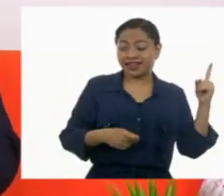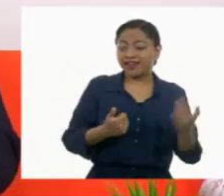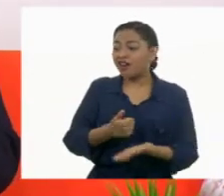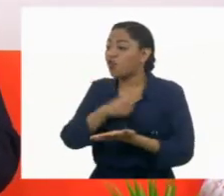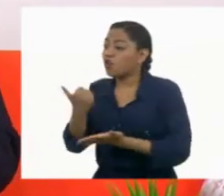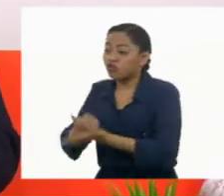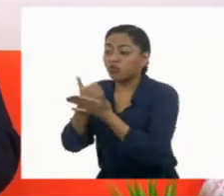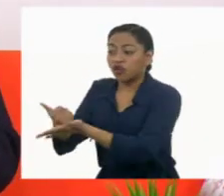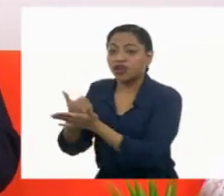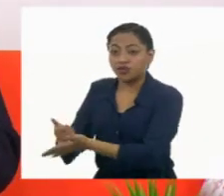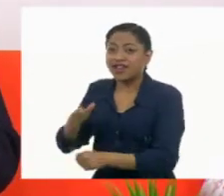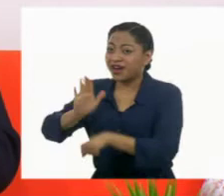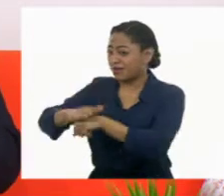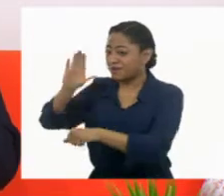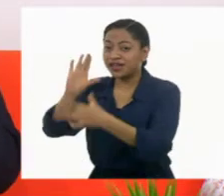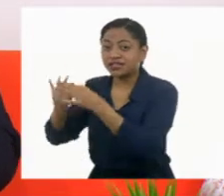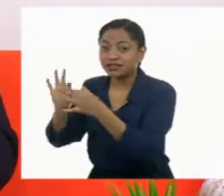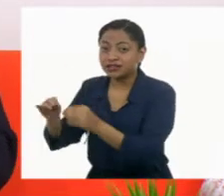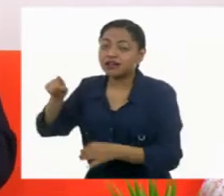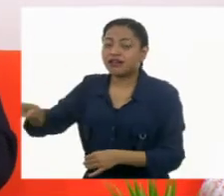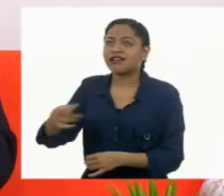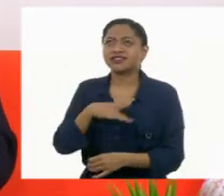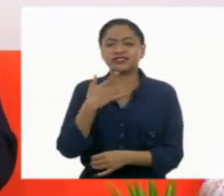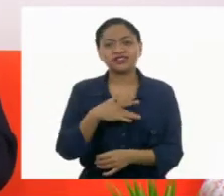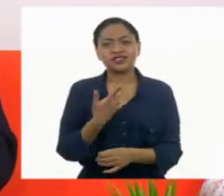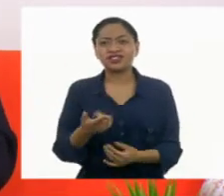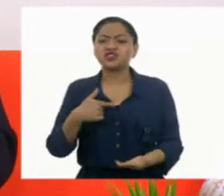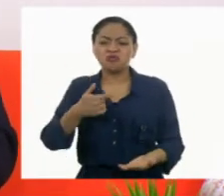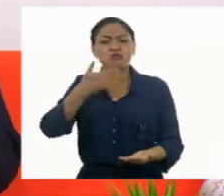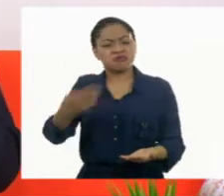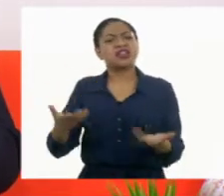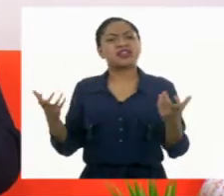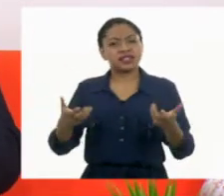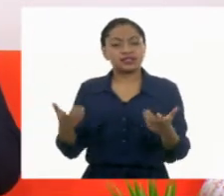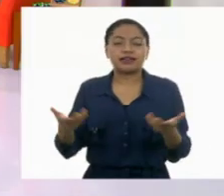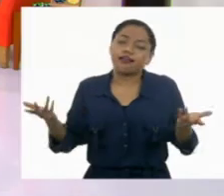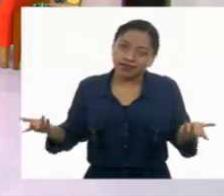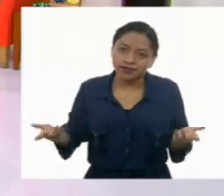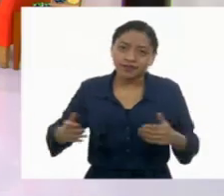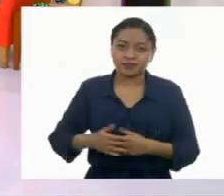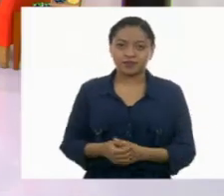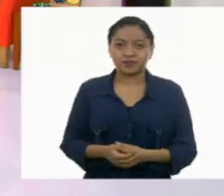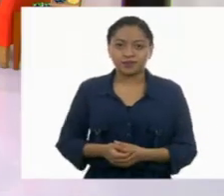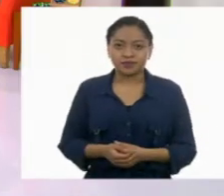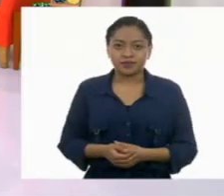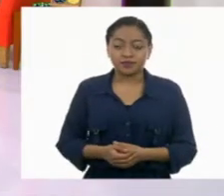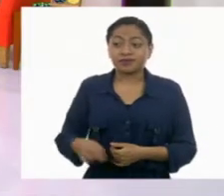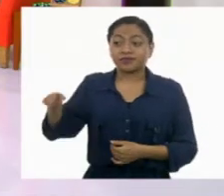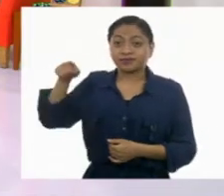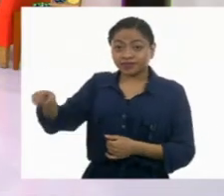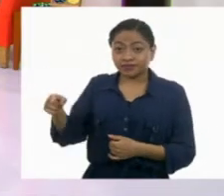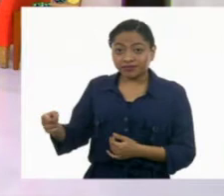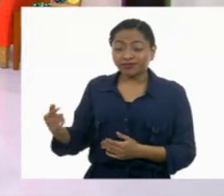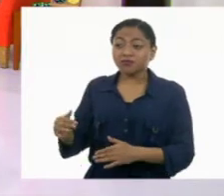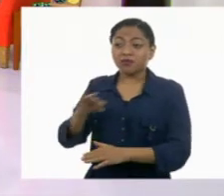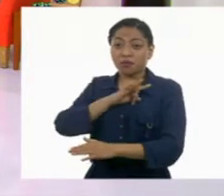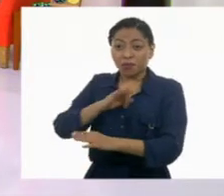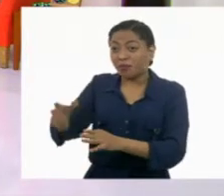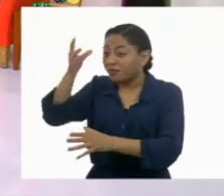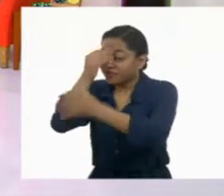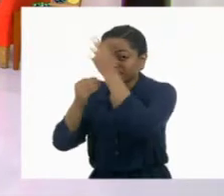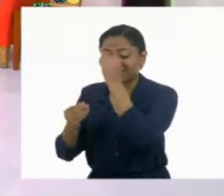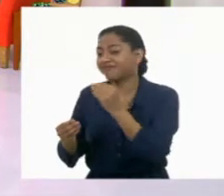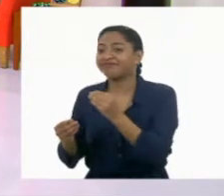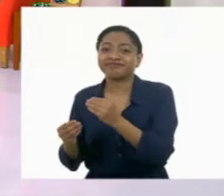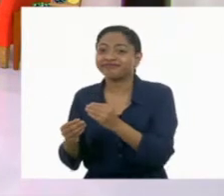retroalimente, va a pensar que lo está haciendo bien. Y esas deficiencias en el aprendizaje